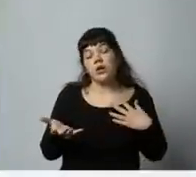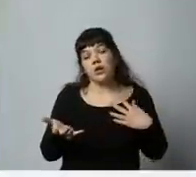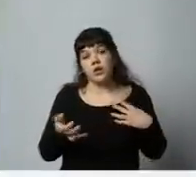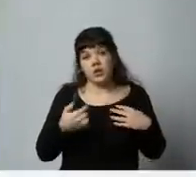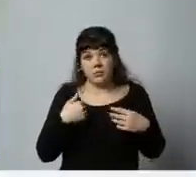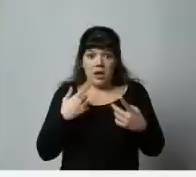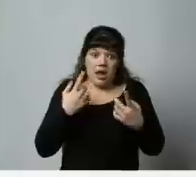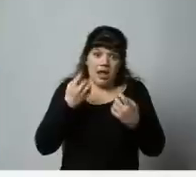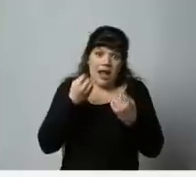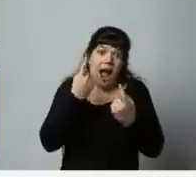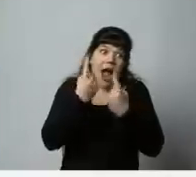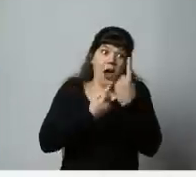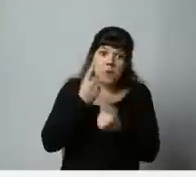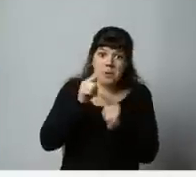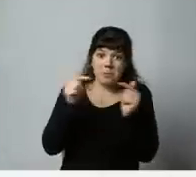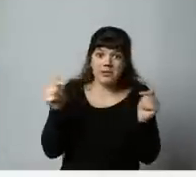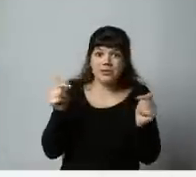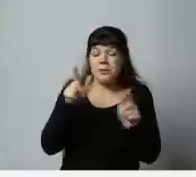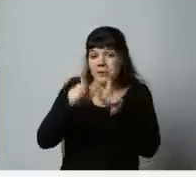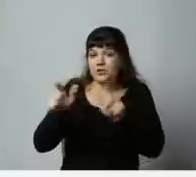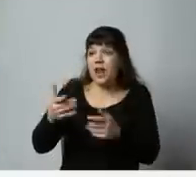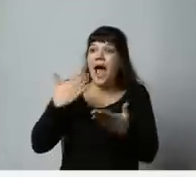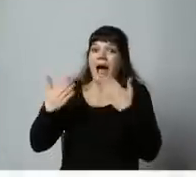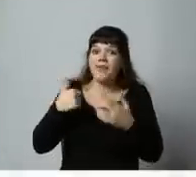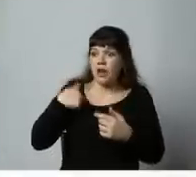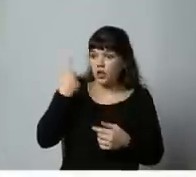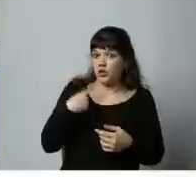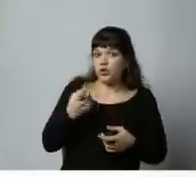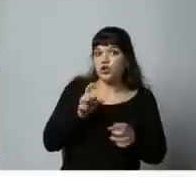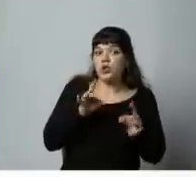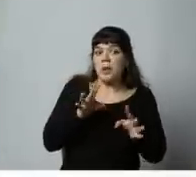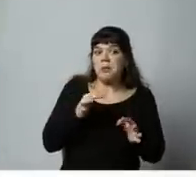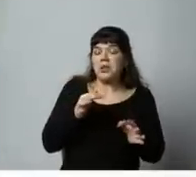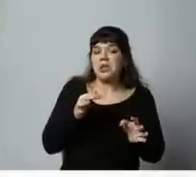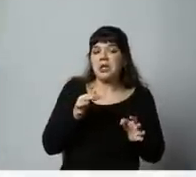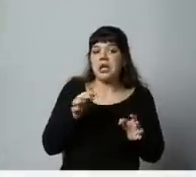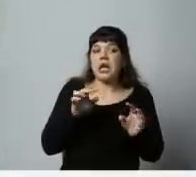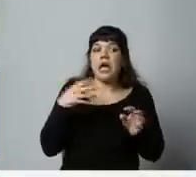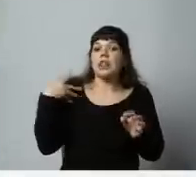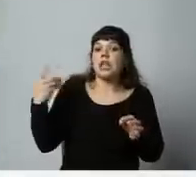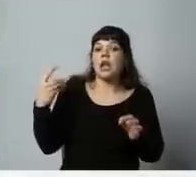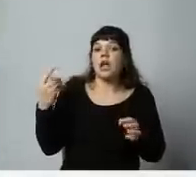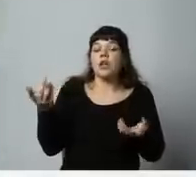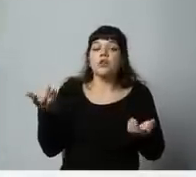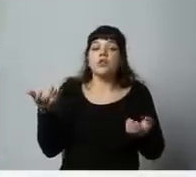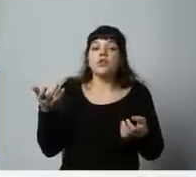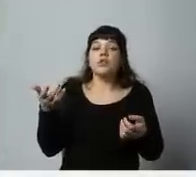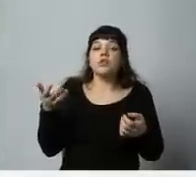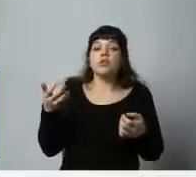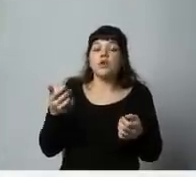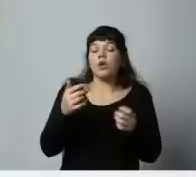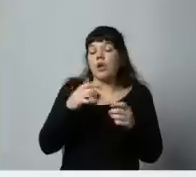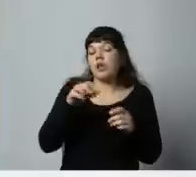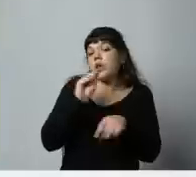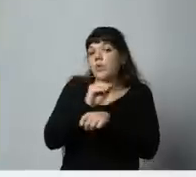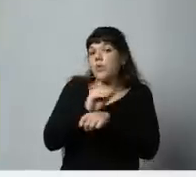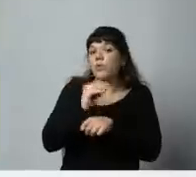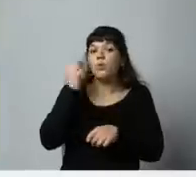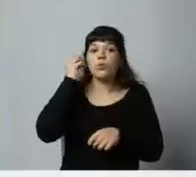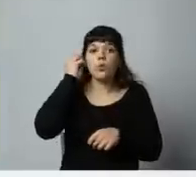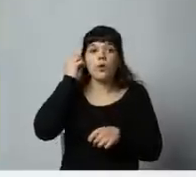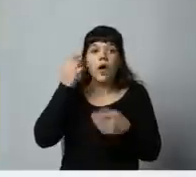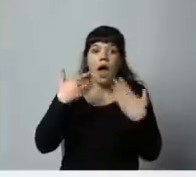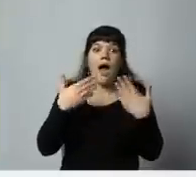hablado con nosotros lo único que tuvimos en un comienzo fue una conversación con la directora Nacional de cultura Mariana beinstein donde se nos